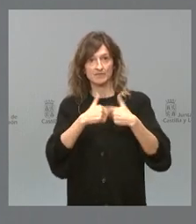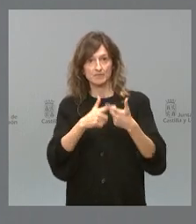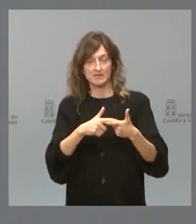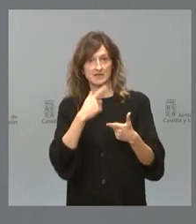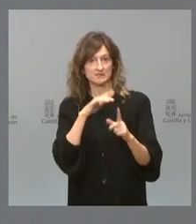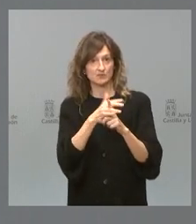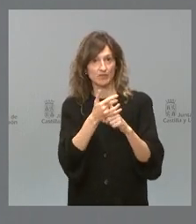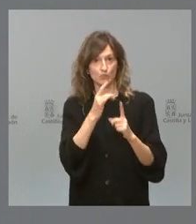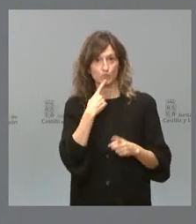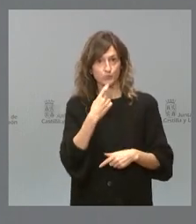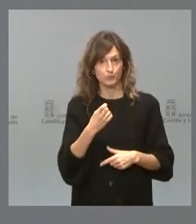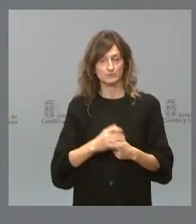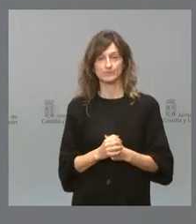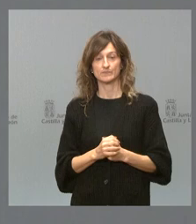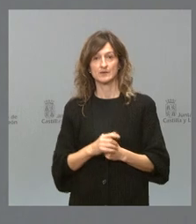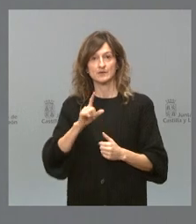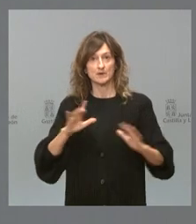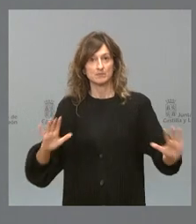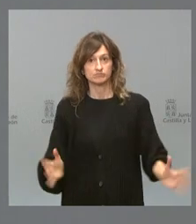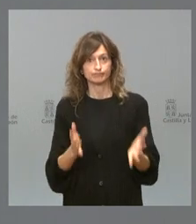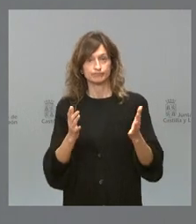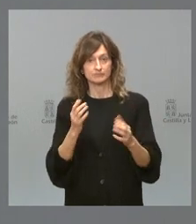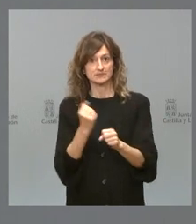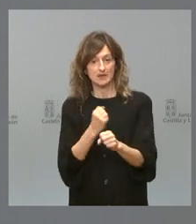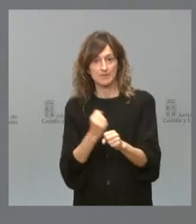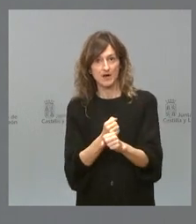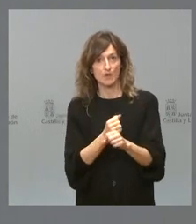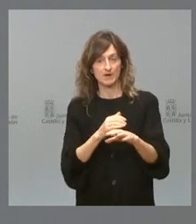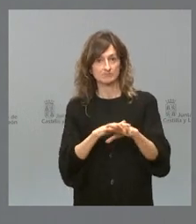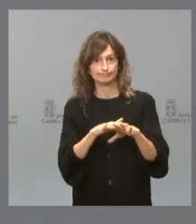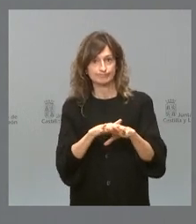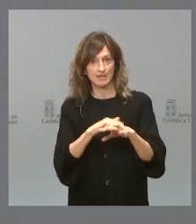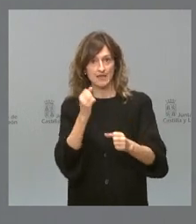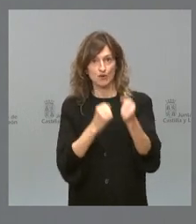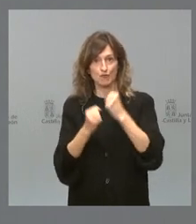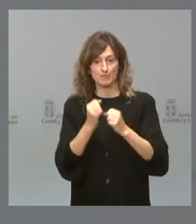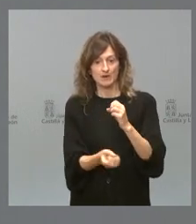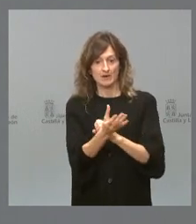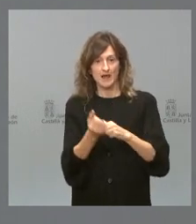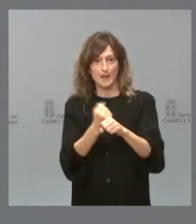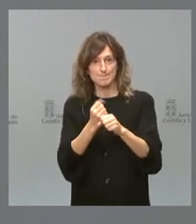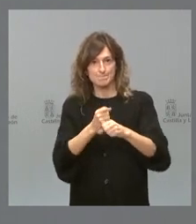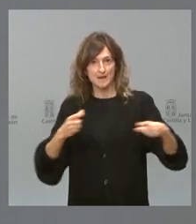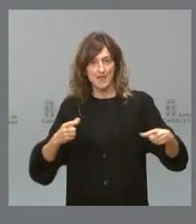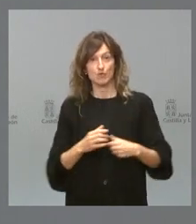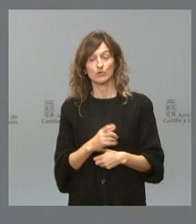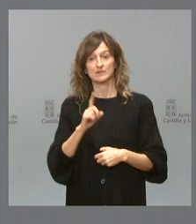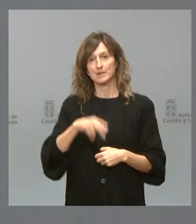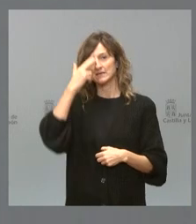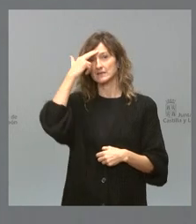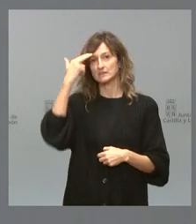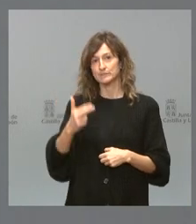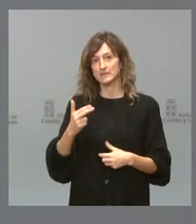de dificultad que permite impulsar la actividad productiva y el tejido económico para crear empleo pero también somos muy respetuosos